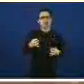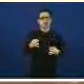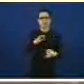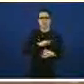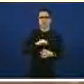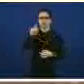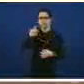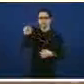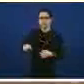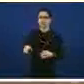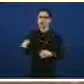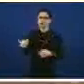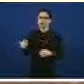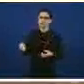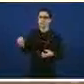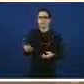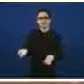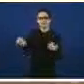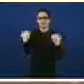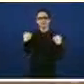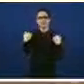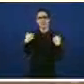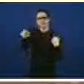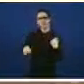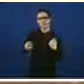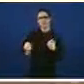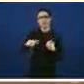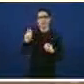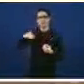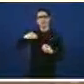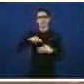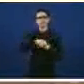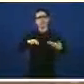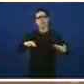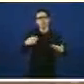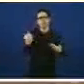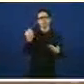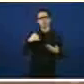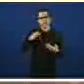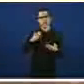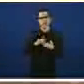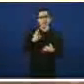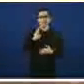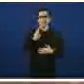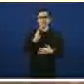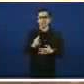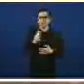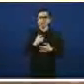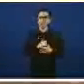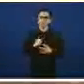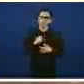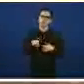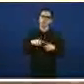responsabilidade E o presidente De Galiza Leva durante tres anos Eludindo constantemente As súas Obrigas